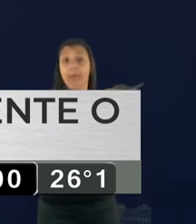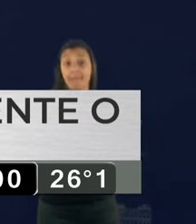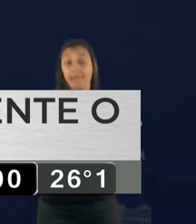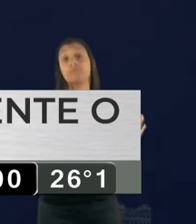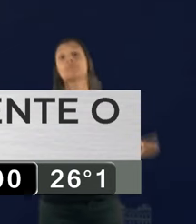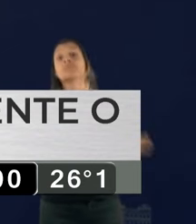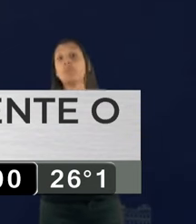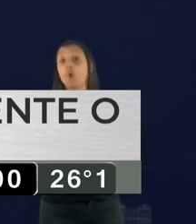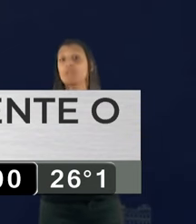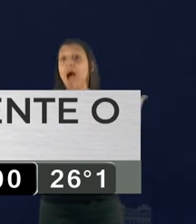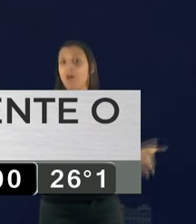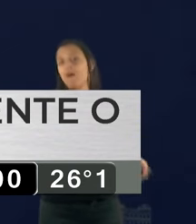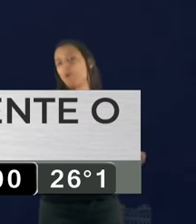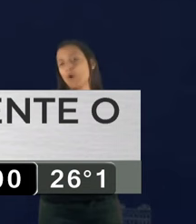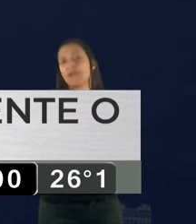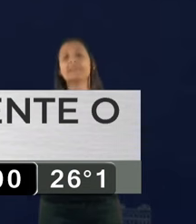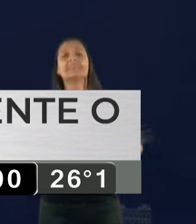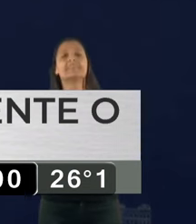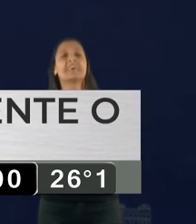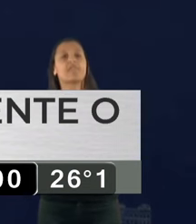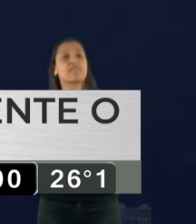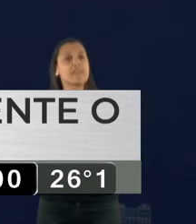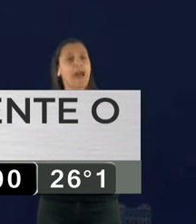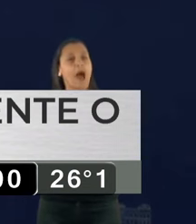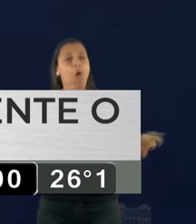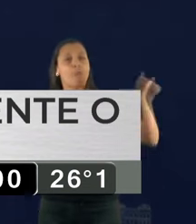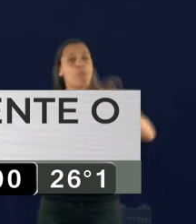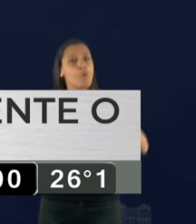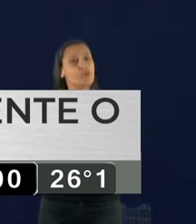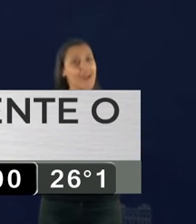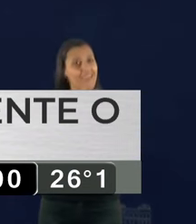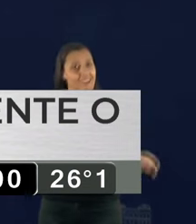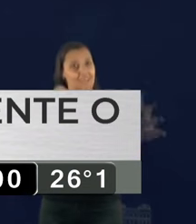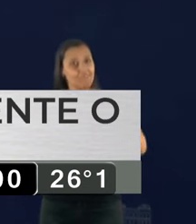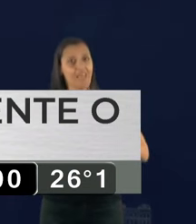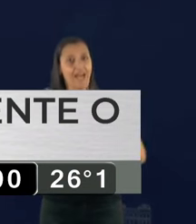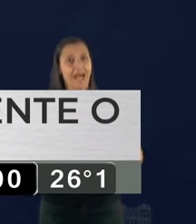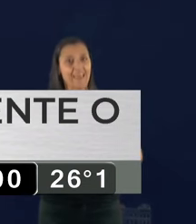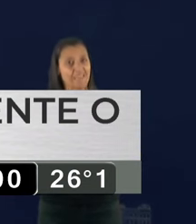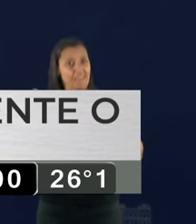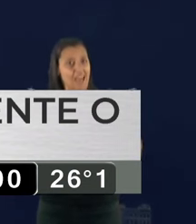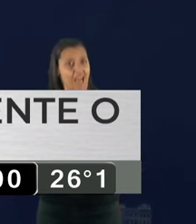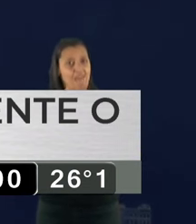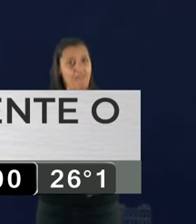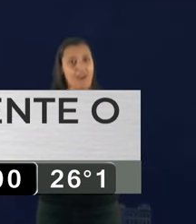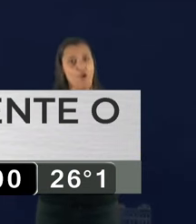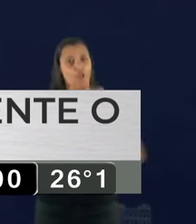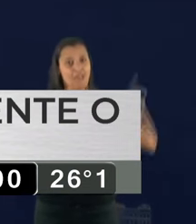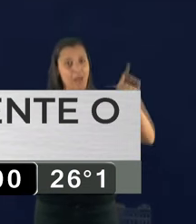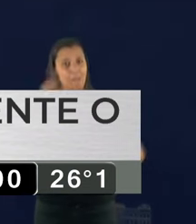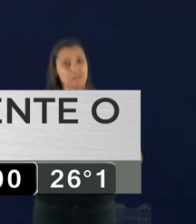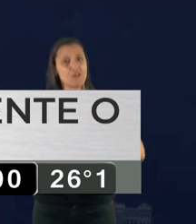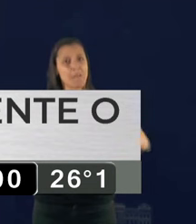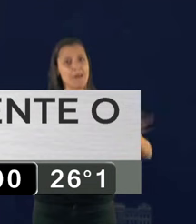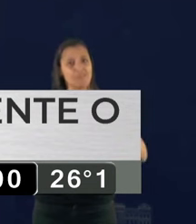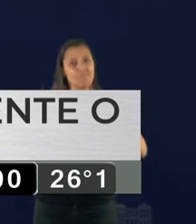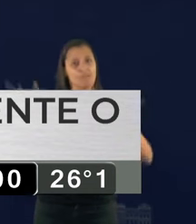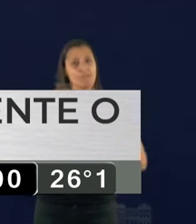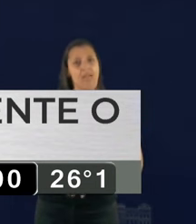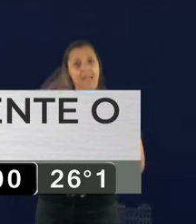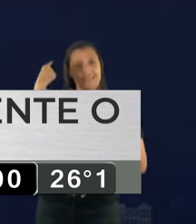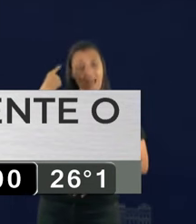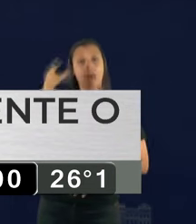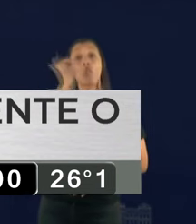acompañar esta Argentina que queremos para la gente de bien y sin el peso del estado o seguir